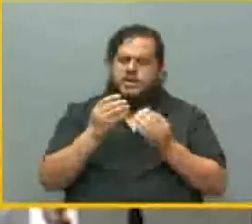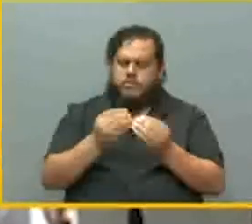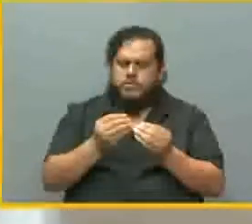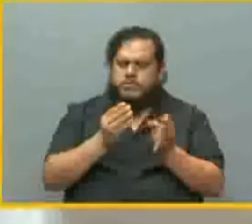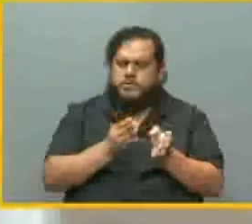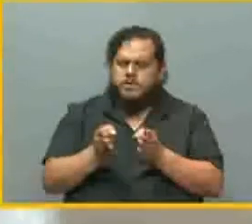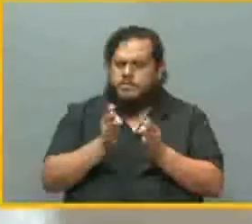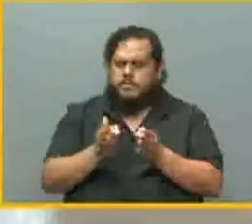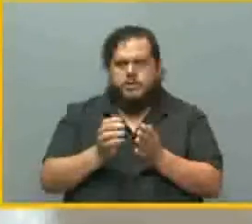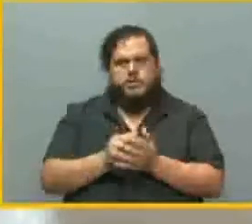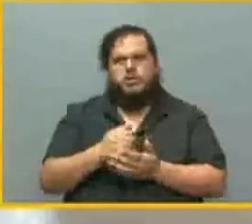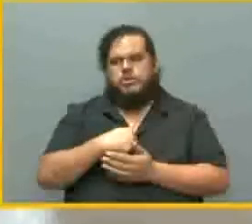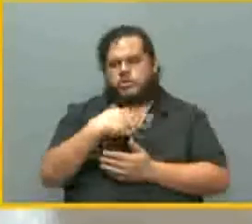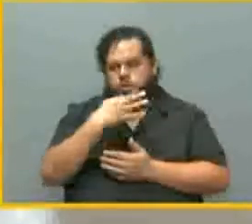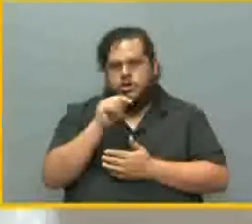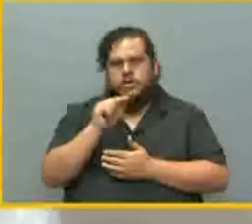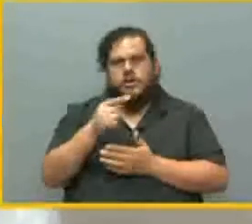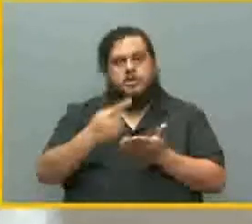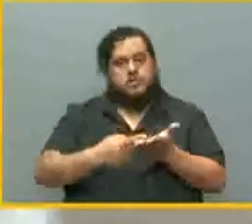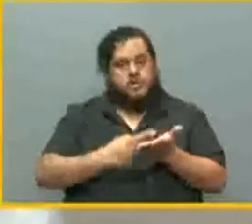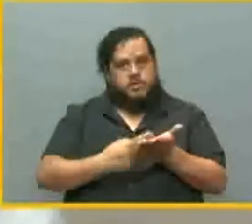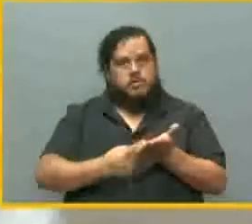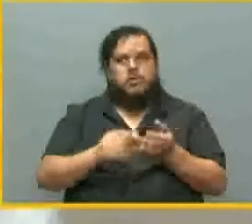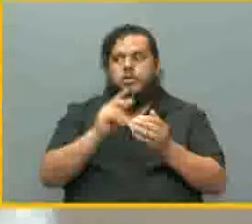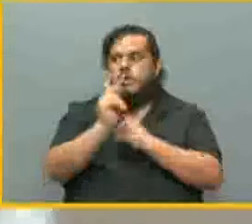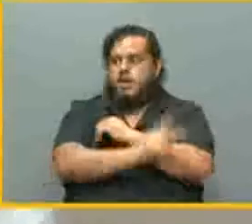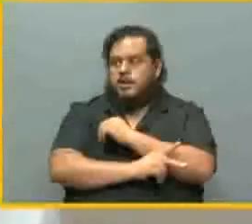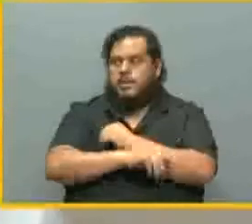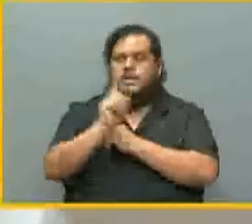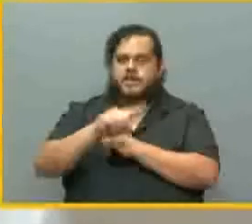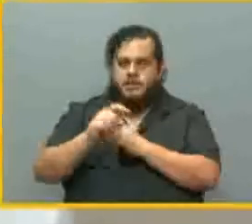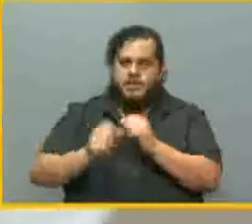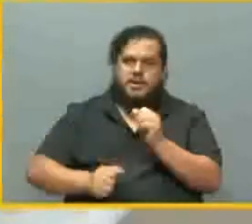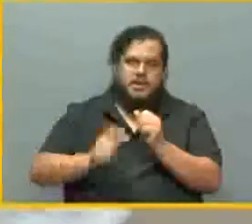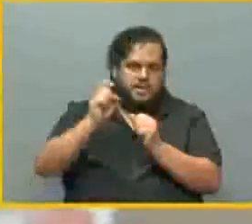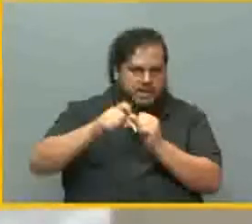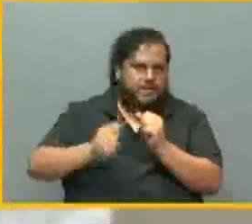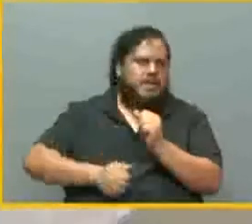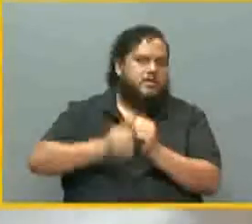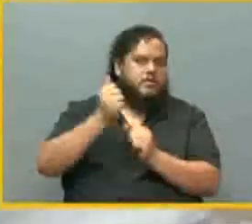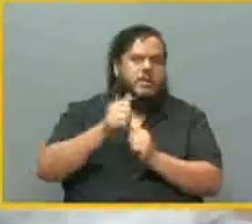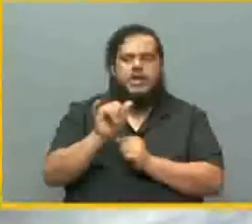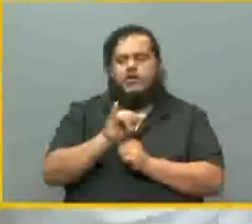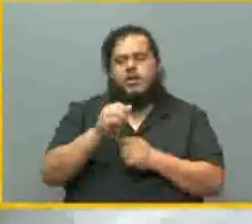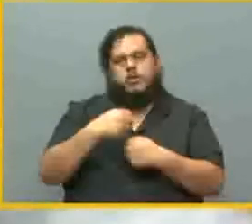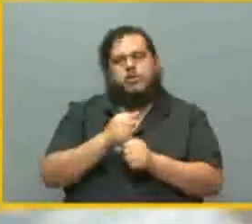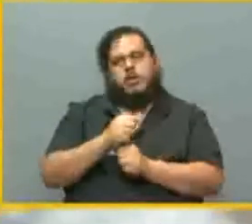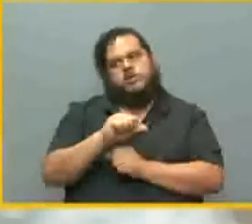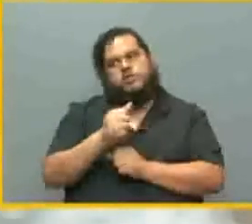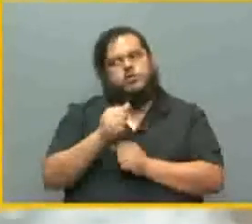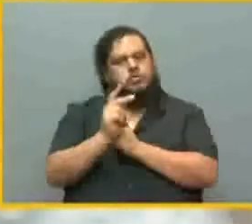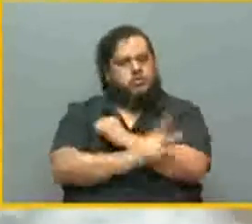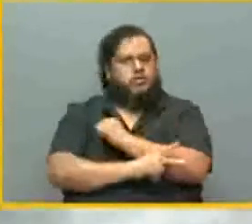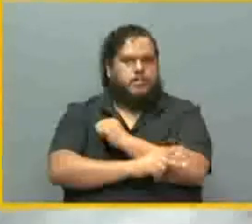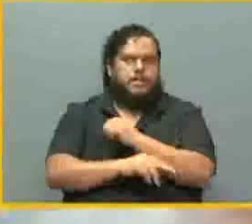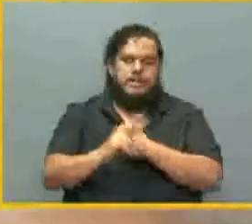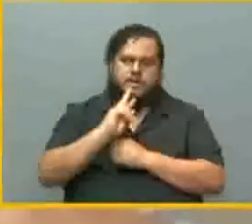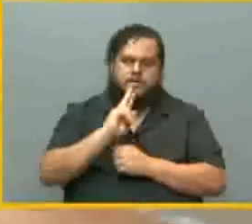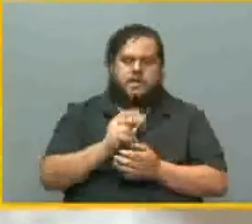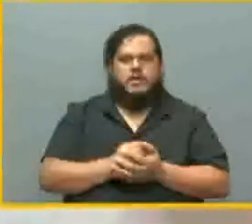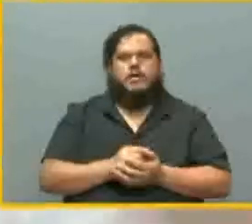preparación yo estoy creo que esto es una discusión que el país debería superar como lo han superado muchos otros países en realidad